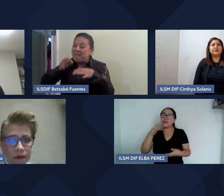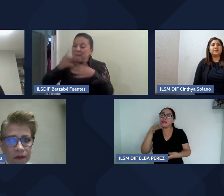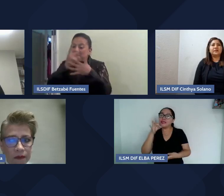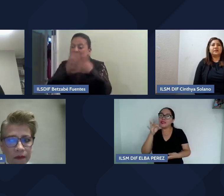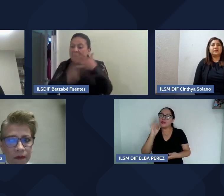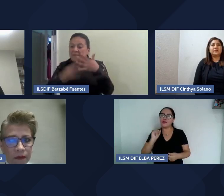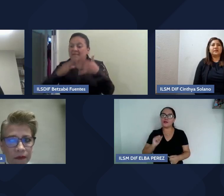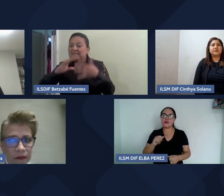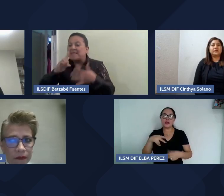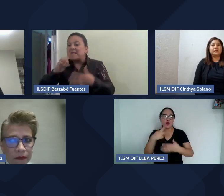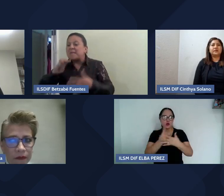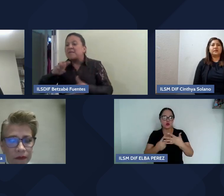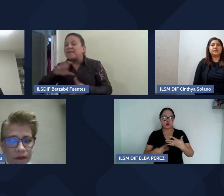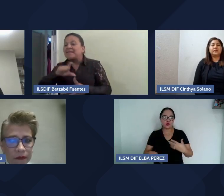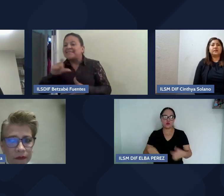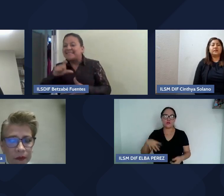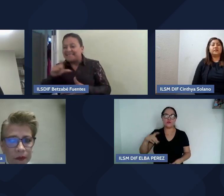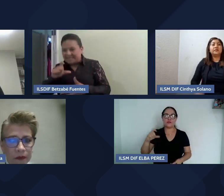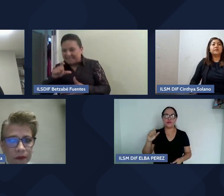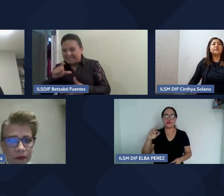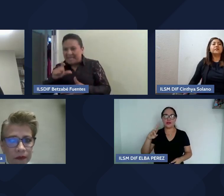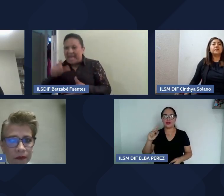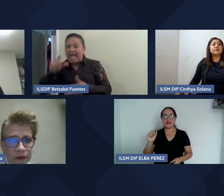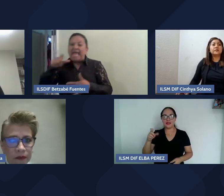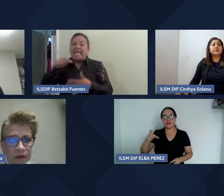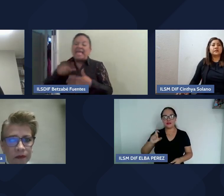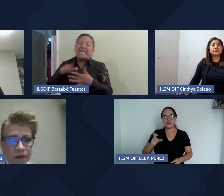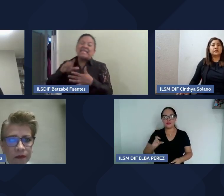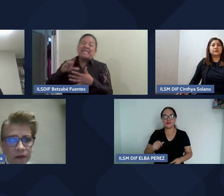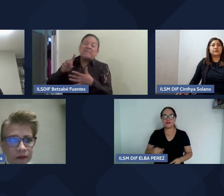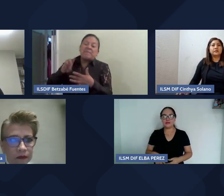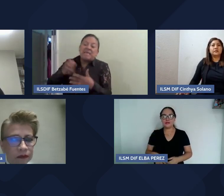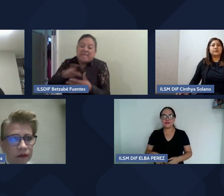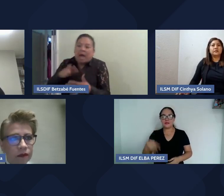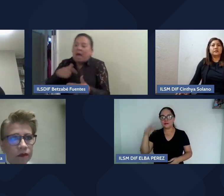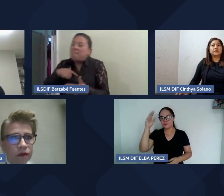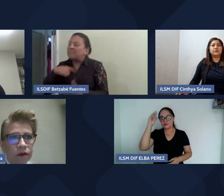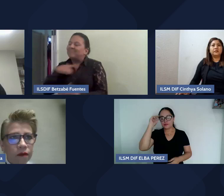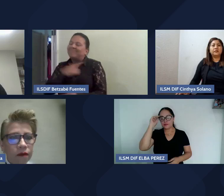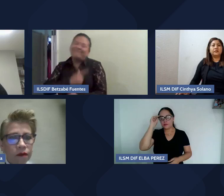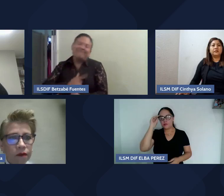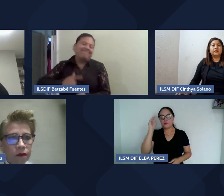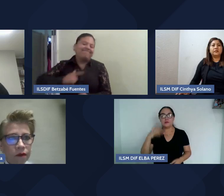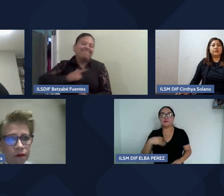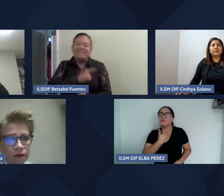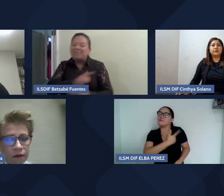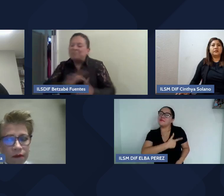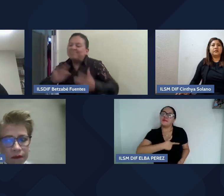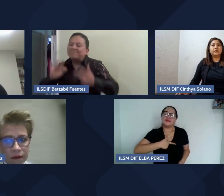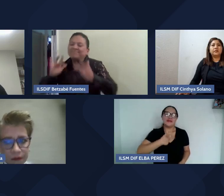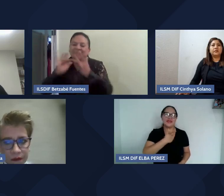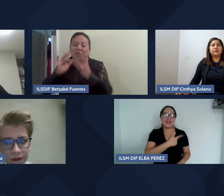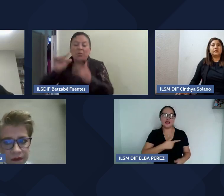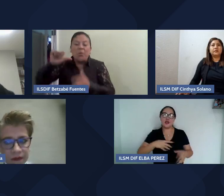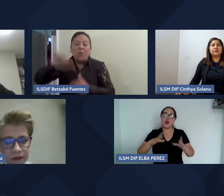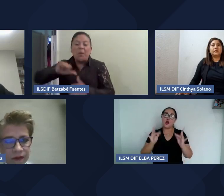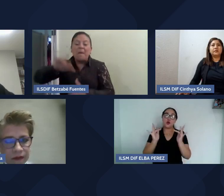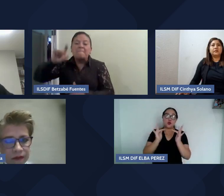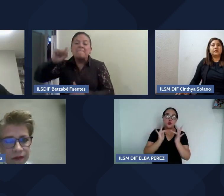nombre del Pleno del Tribunal Electoral de la Ciudad de México, de verdad es un gusto que se conecten hoy, 29 de mayo